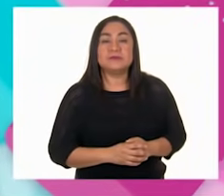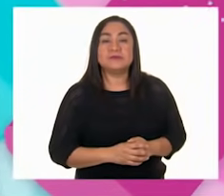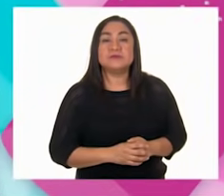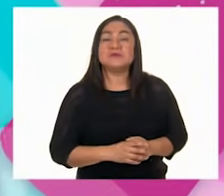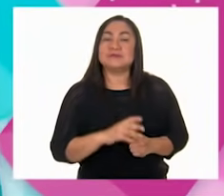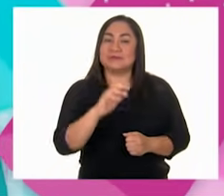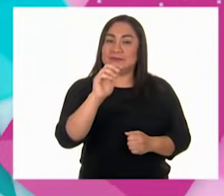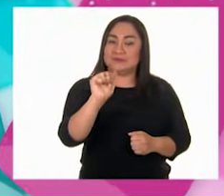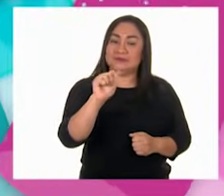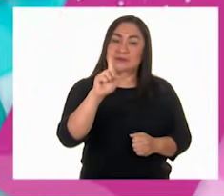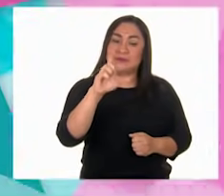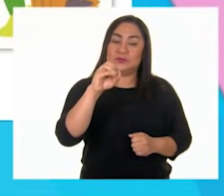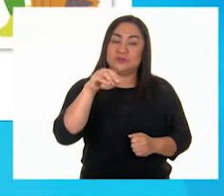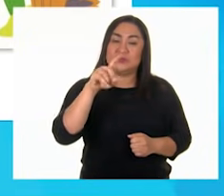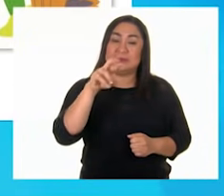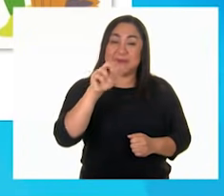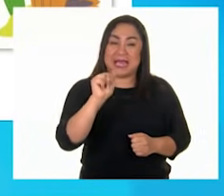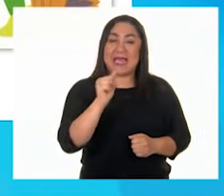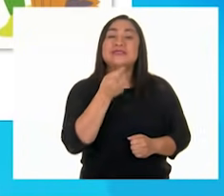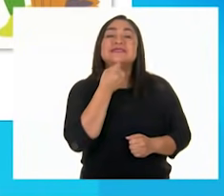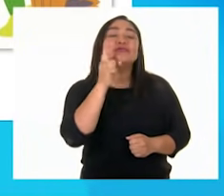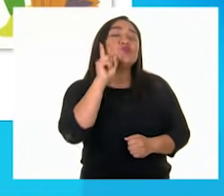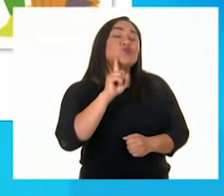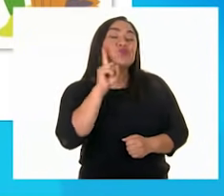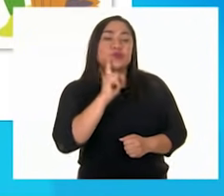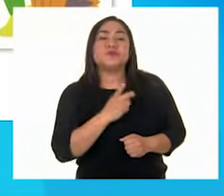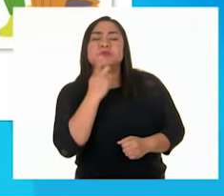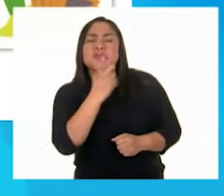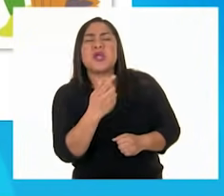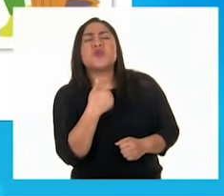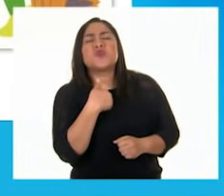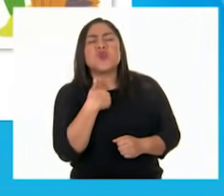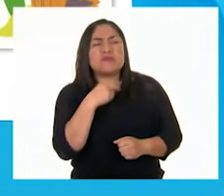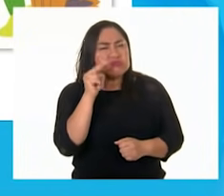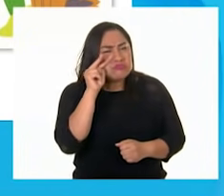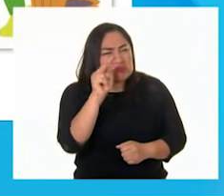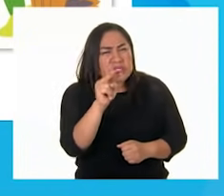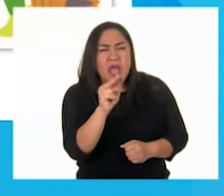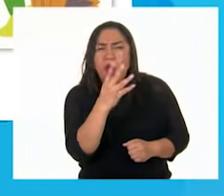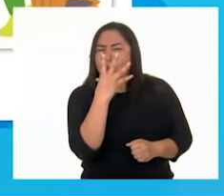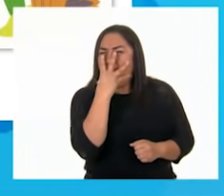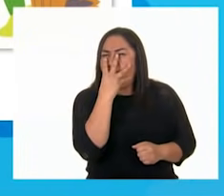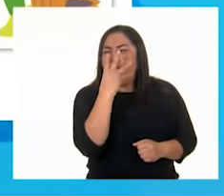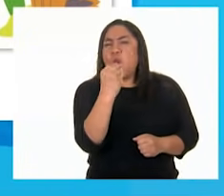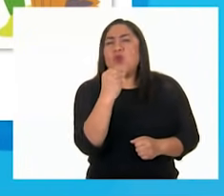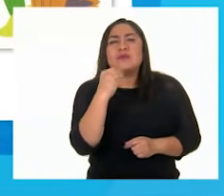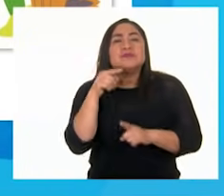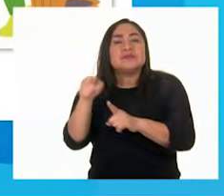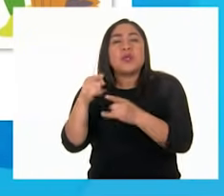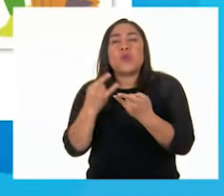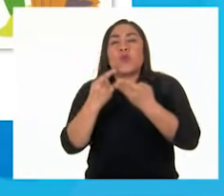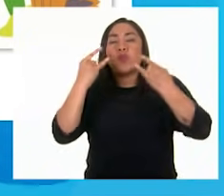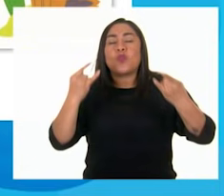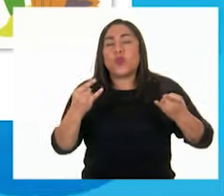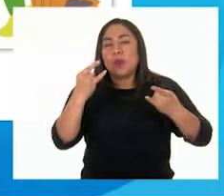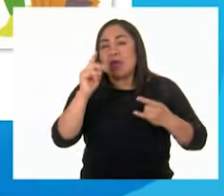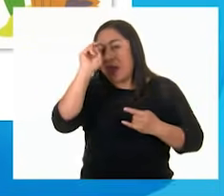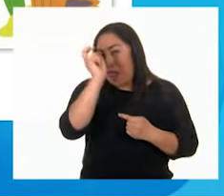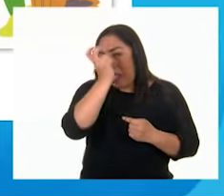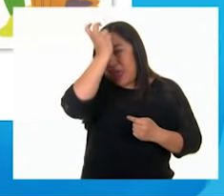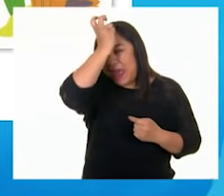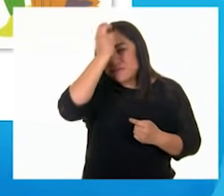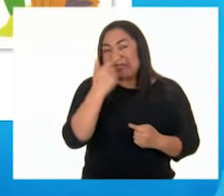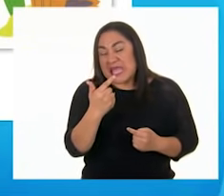Alondra. Alondra nos dice... Yo me fijé en el lobo de las siete cabritas. Su intención